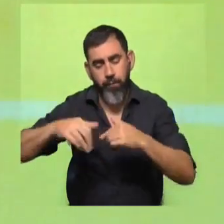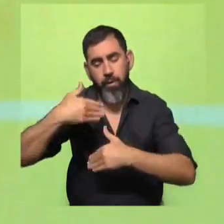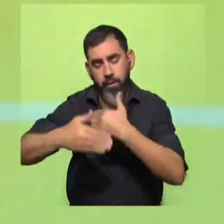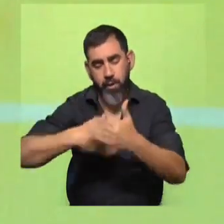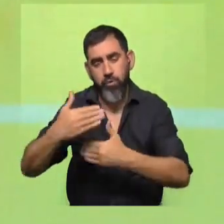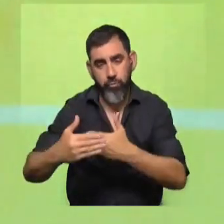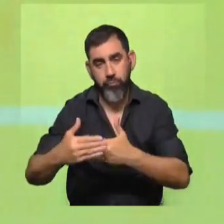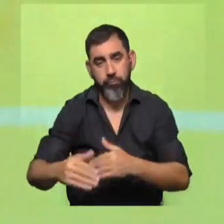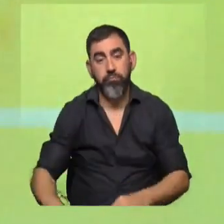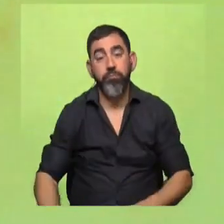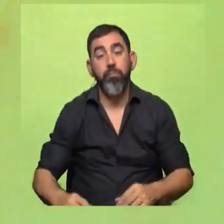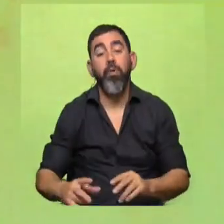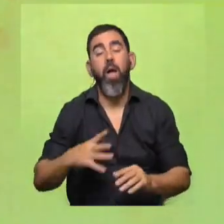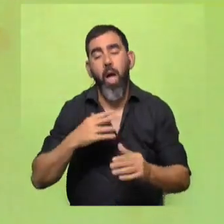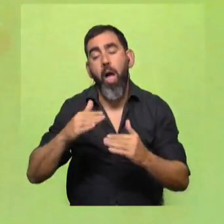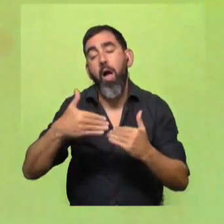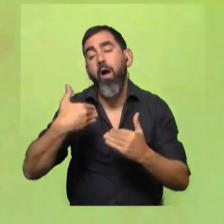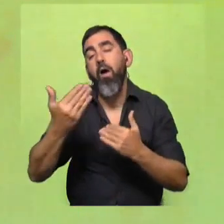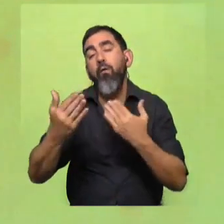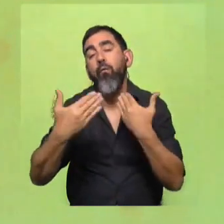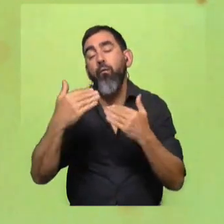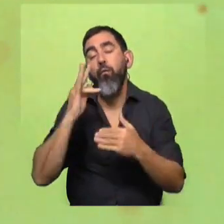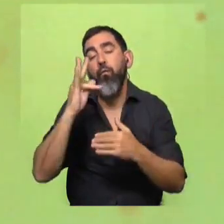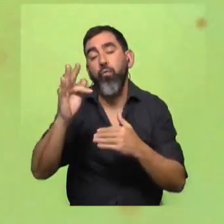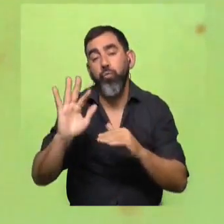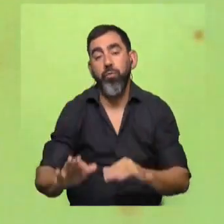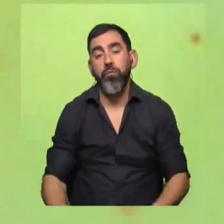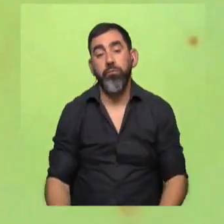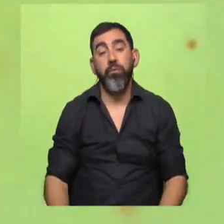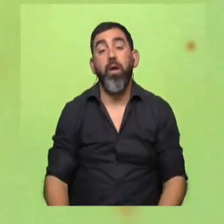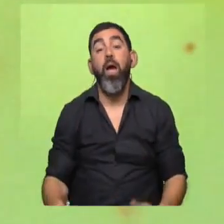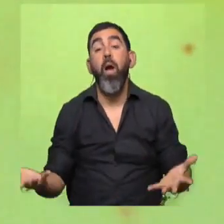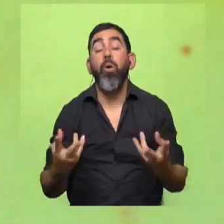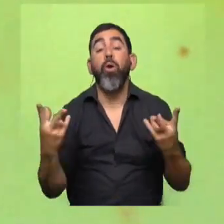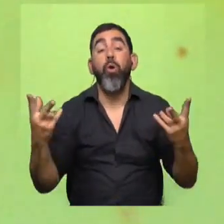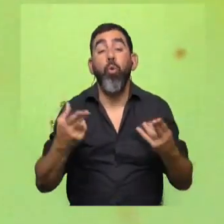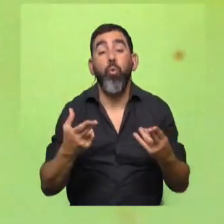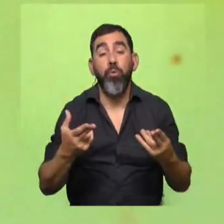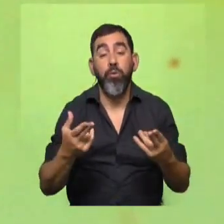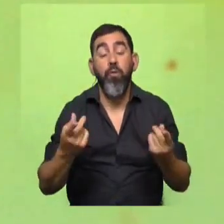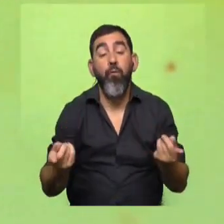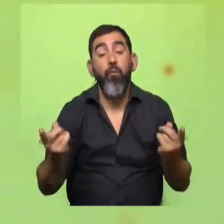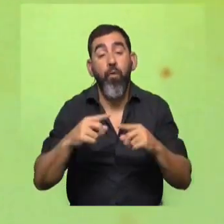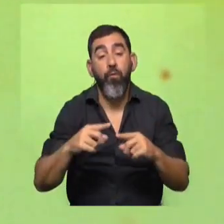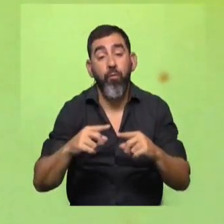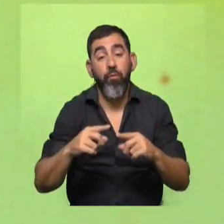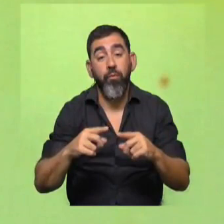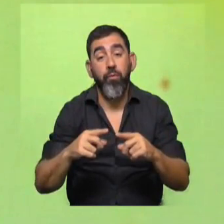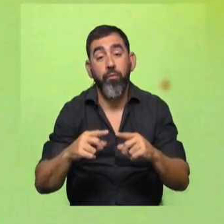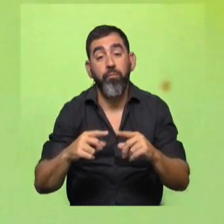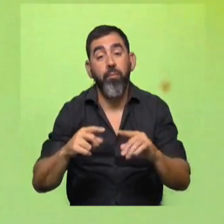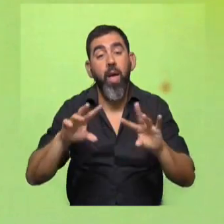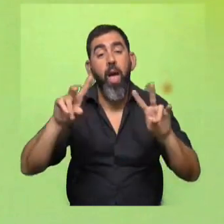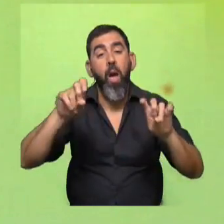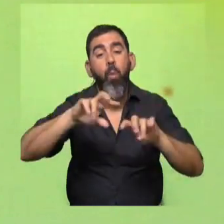delante y quien les dice no volvamos a hablar de esto en próximas ediciones. Ahora hacemos una pausa y a la vuelta nos vamos a mojar los pies